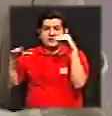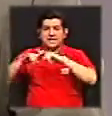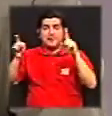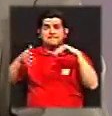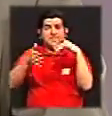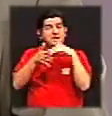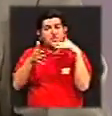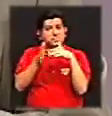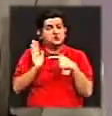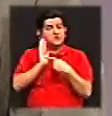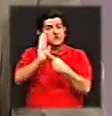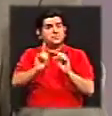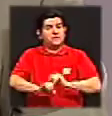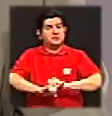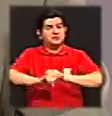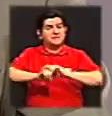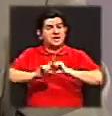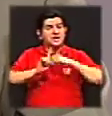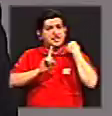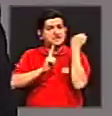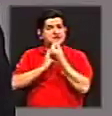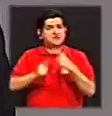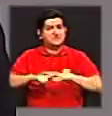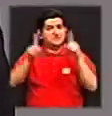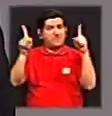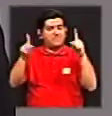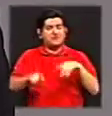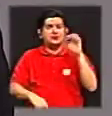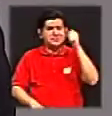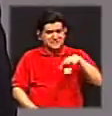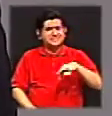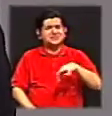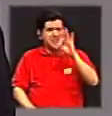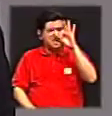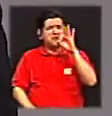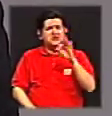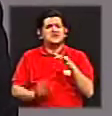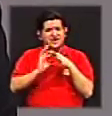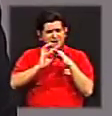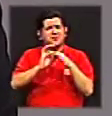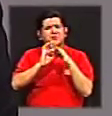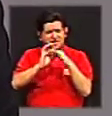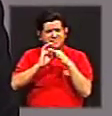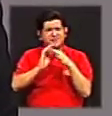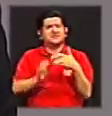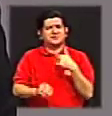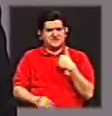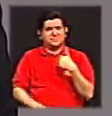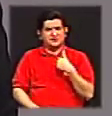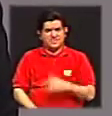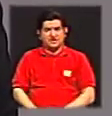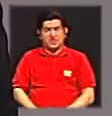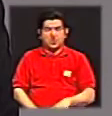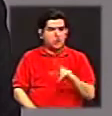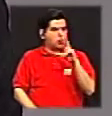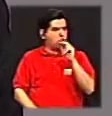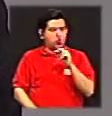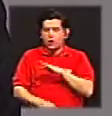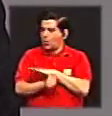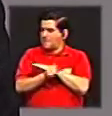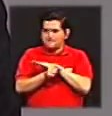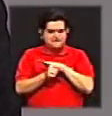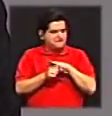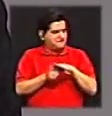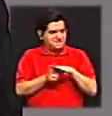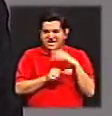revela una situación diferente. Sí se encuentra una uh-huh. correlación. No es absoluta, no